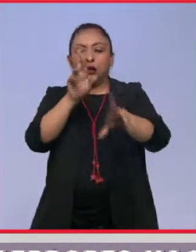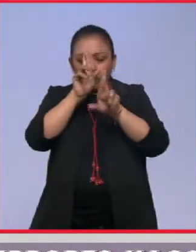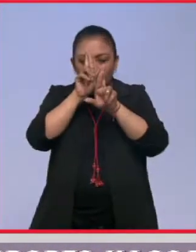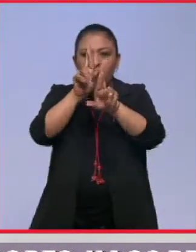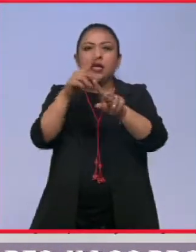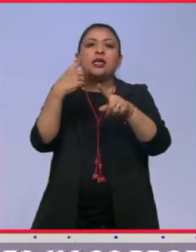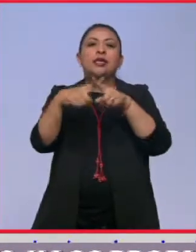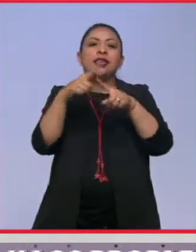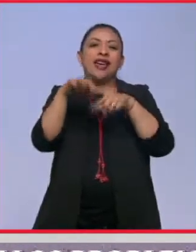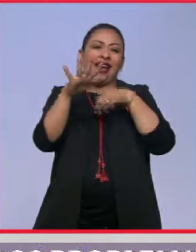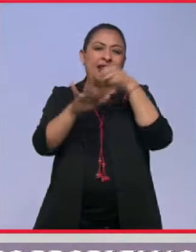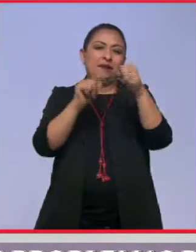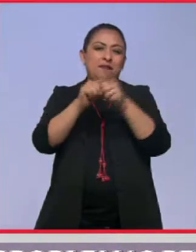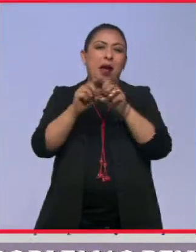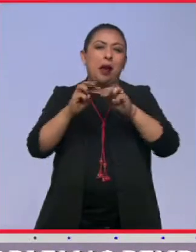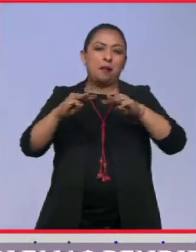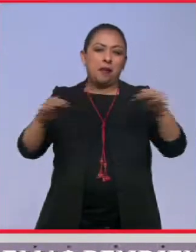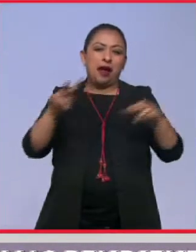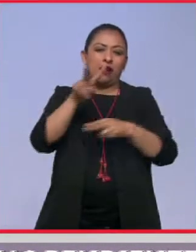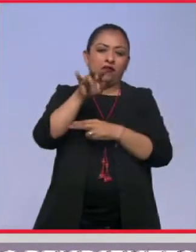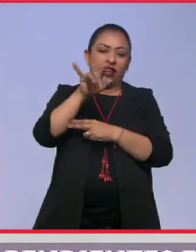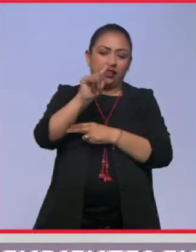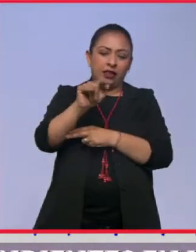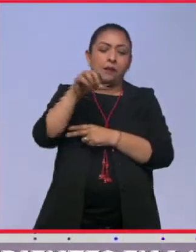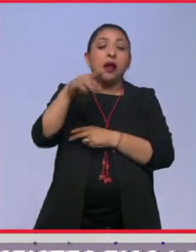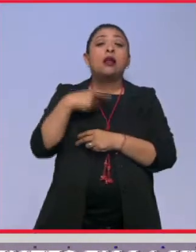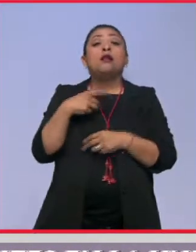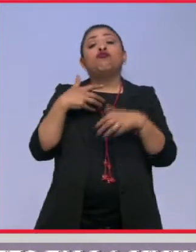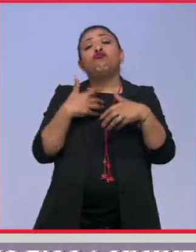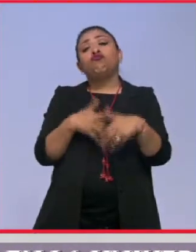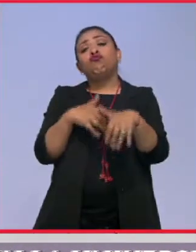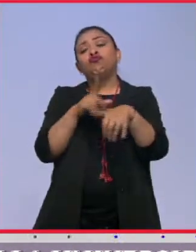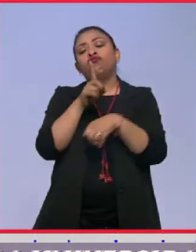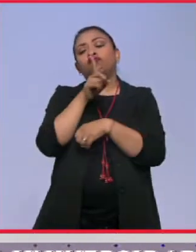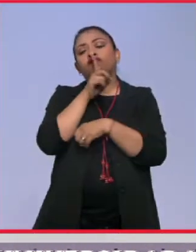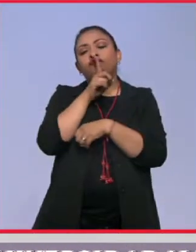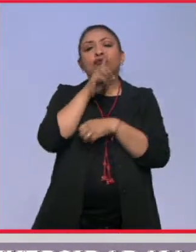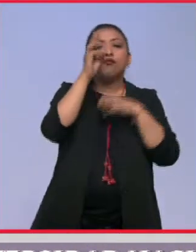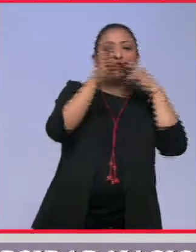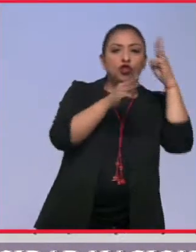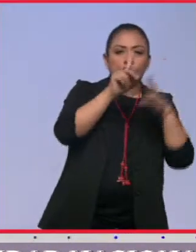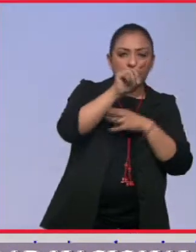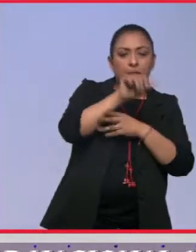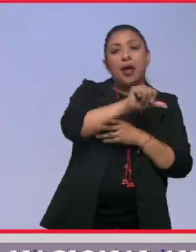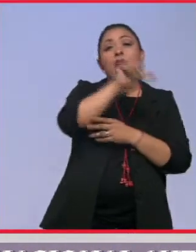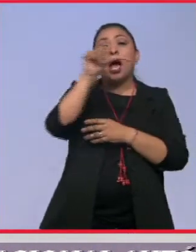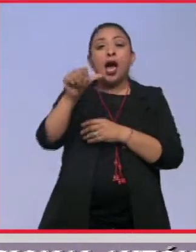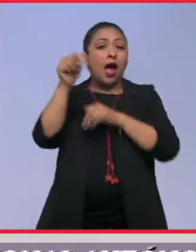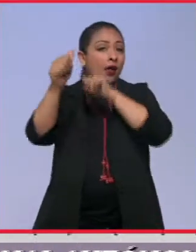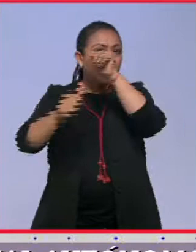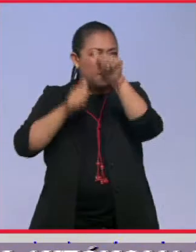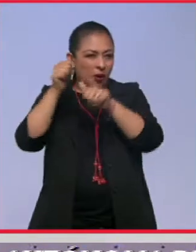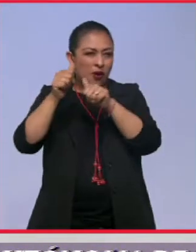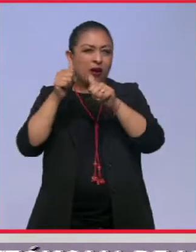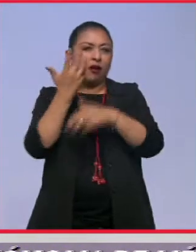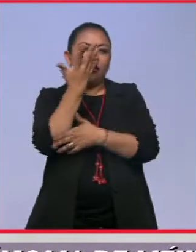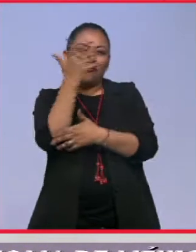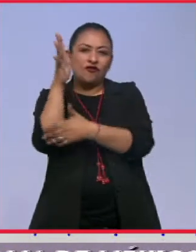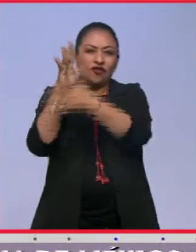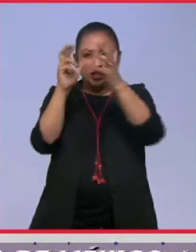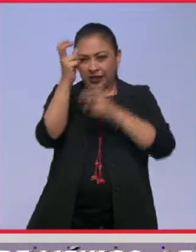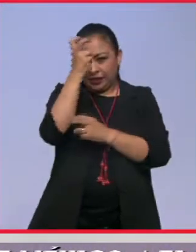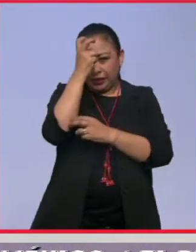marina. Será una procesión en silencio del Museo Tamayo al Museo de Antropología en el entorno natural del Bosque de